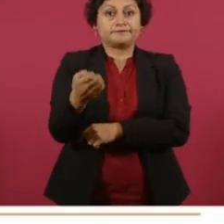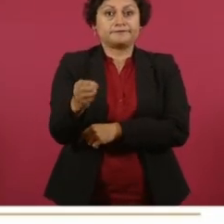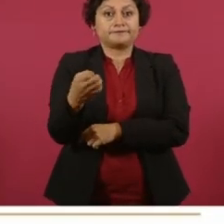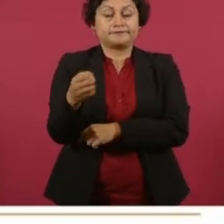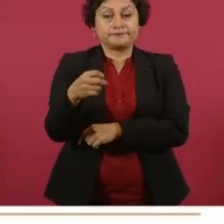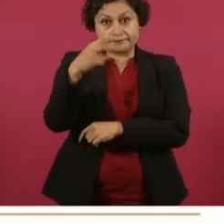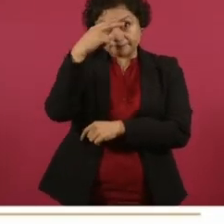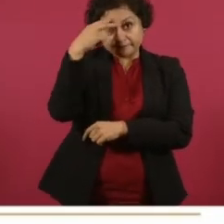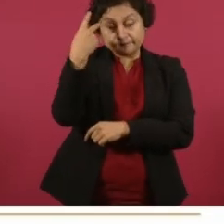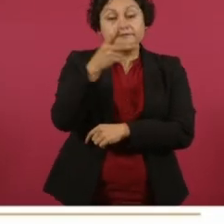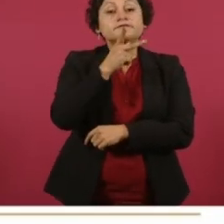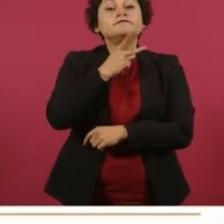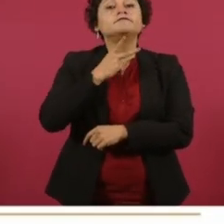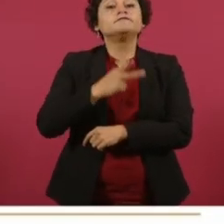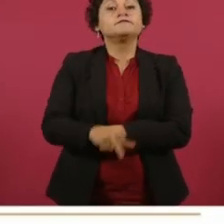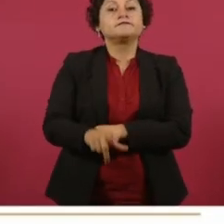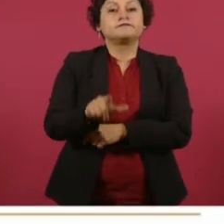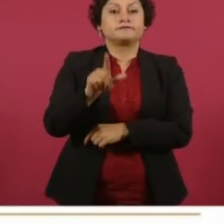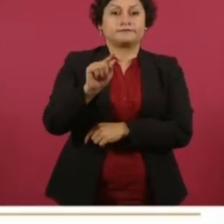cotizó en